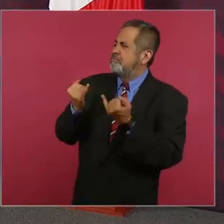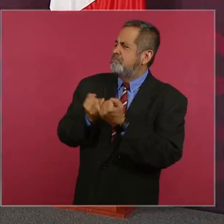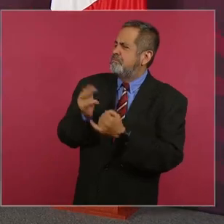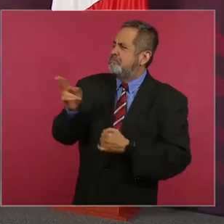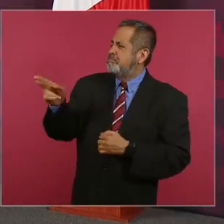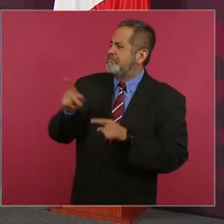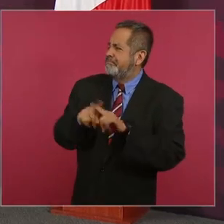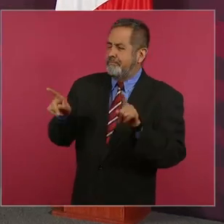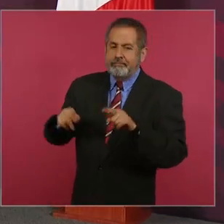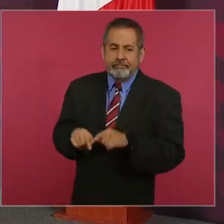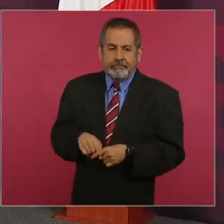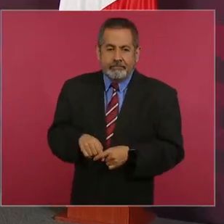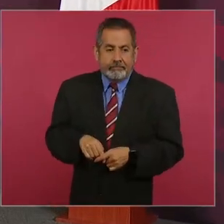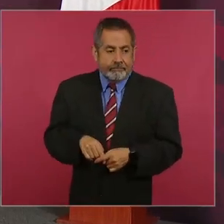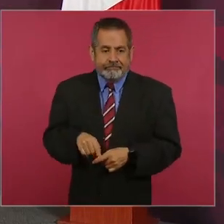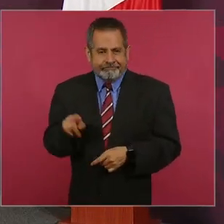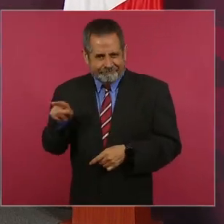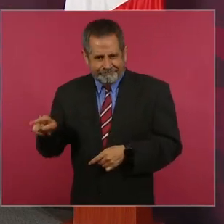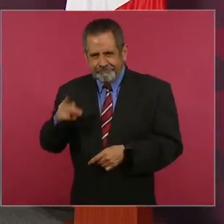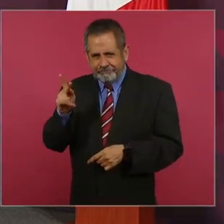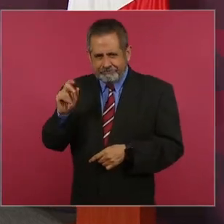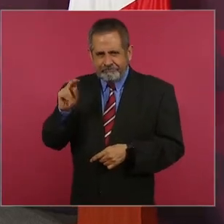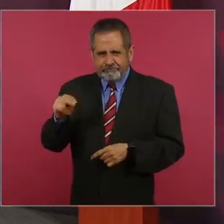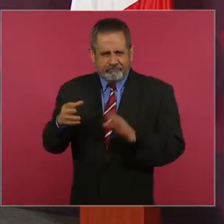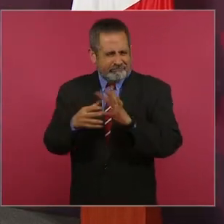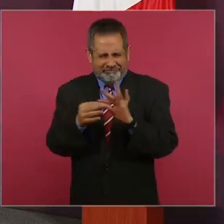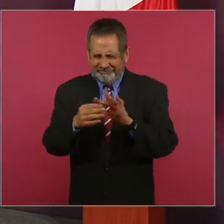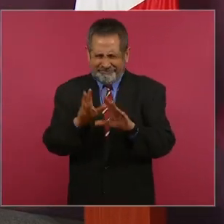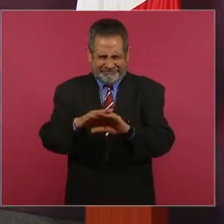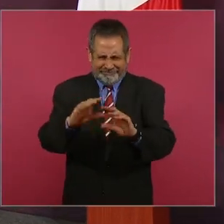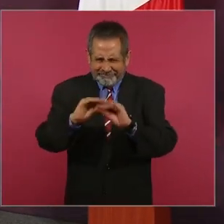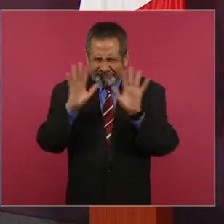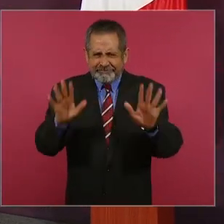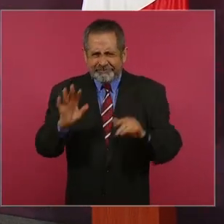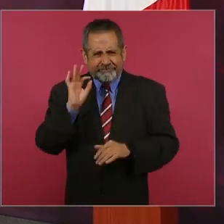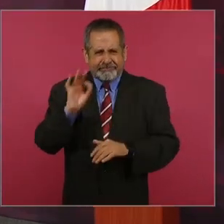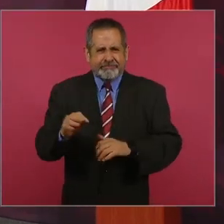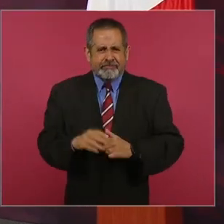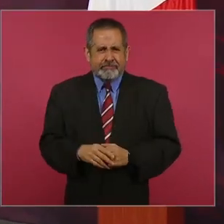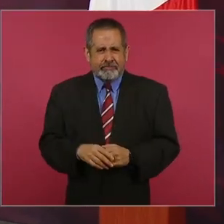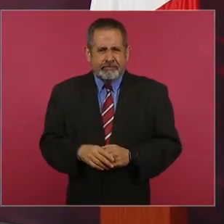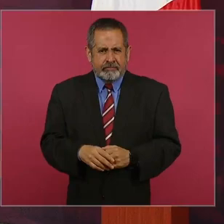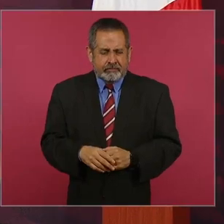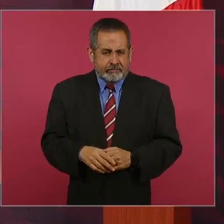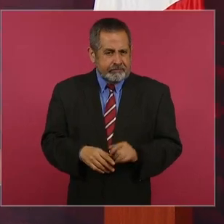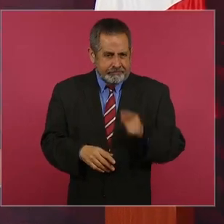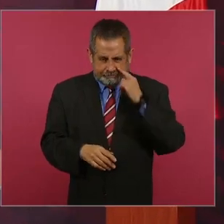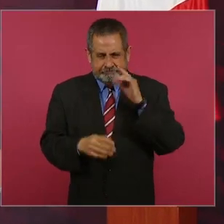pero este lo dice muy bien ahorita lo van a no dan su brazo a torcer